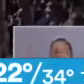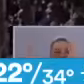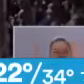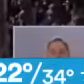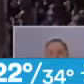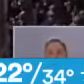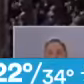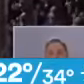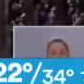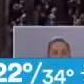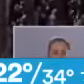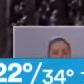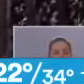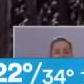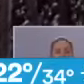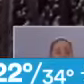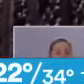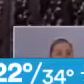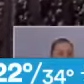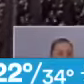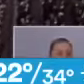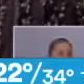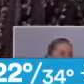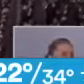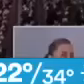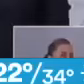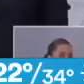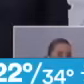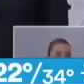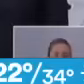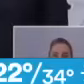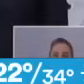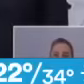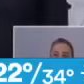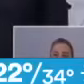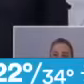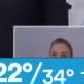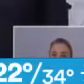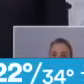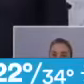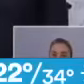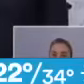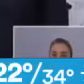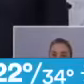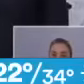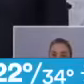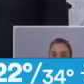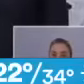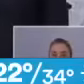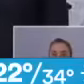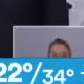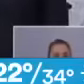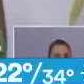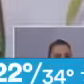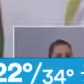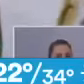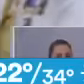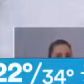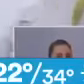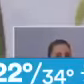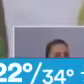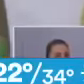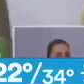que eso también es un aprendizaje. Y nosotros, estando ahora en la oposición, tenemos que tomar